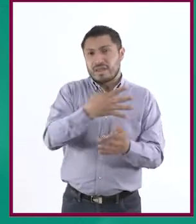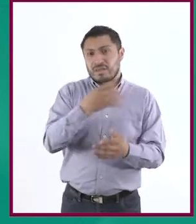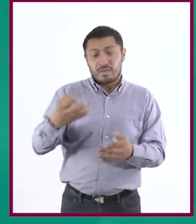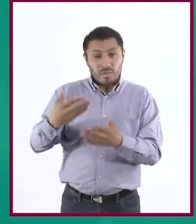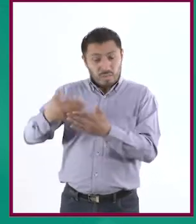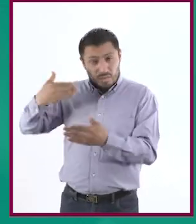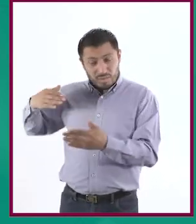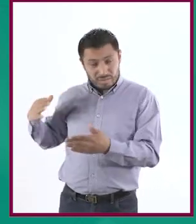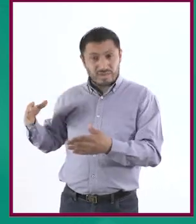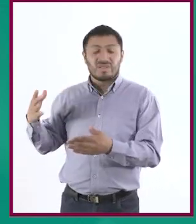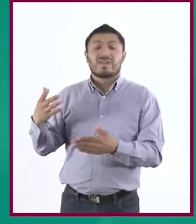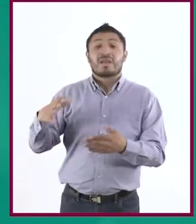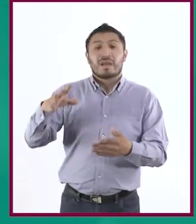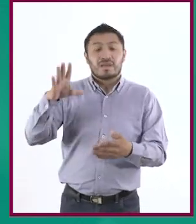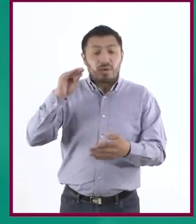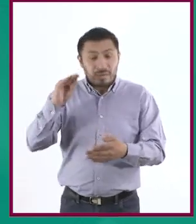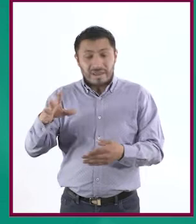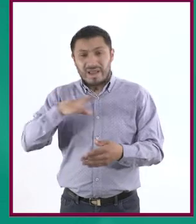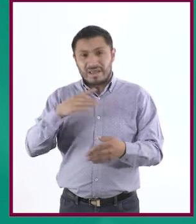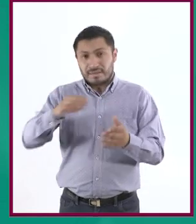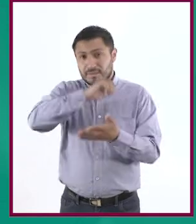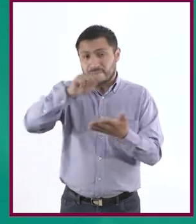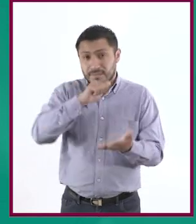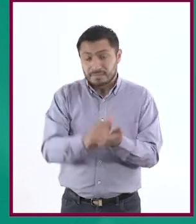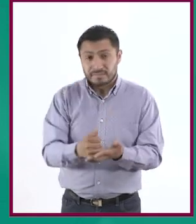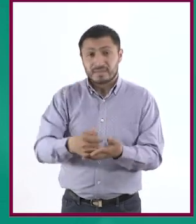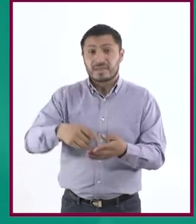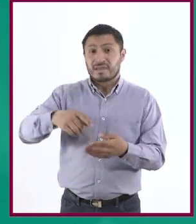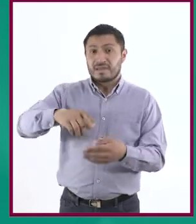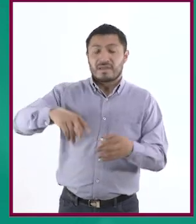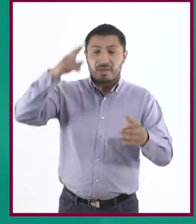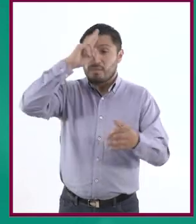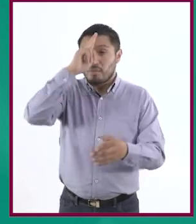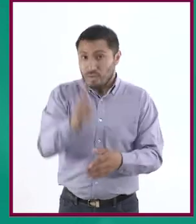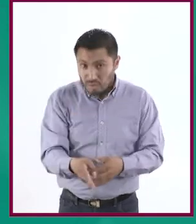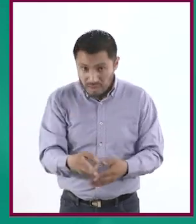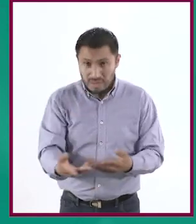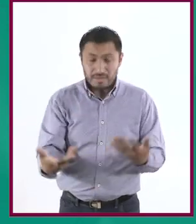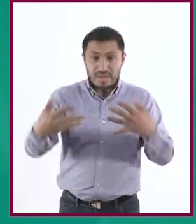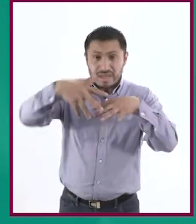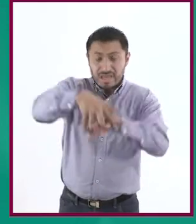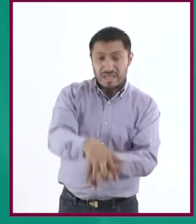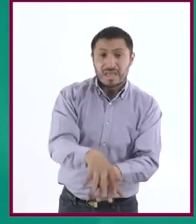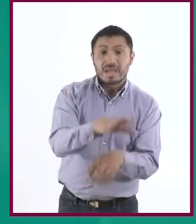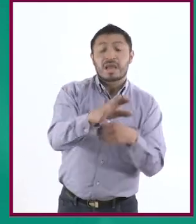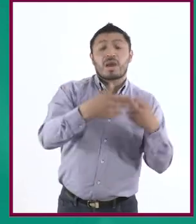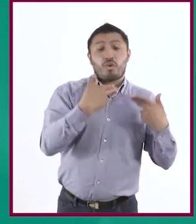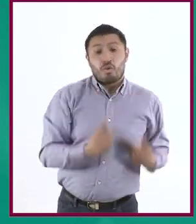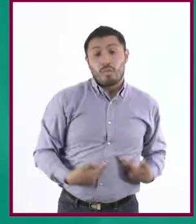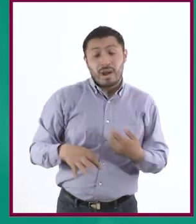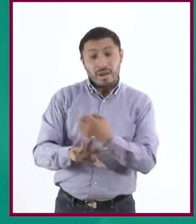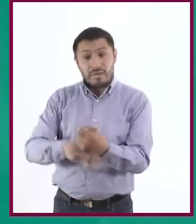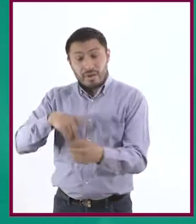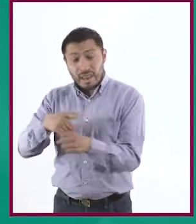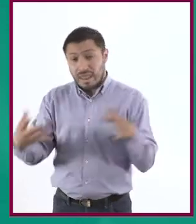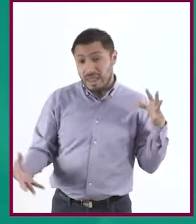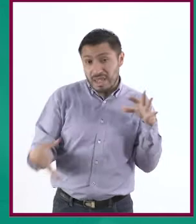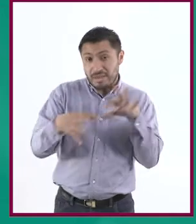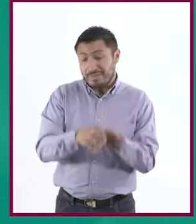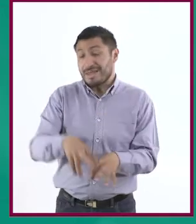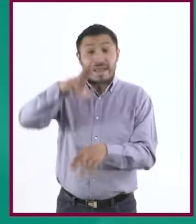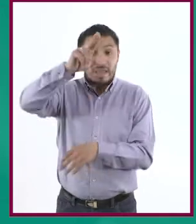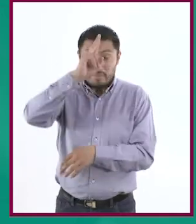que prohíbe que se creen quimeras, o sea, mezclas de humano y animal, ¿no? Por ejemplo, todo el debate